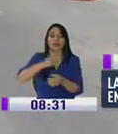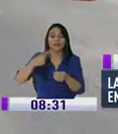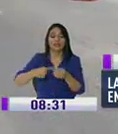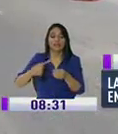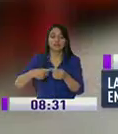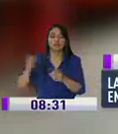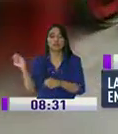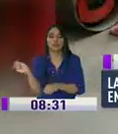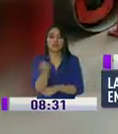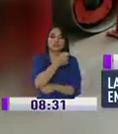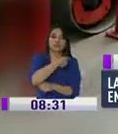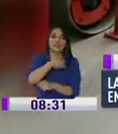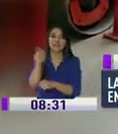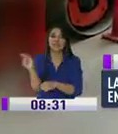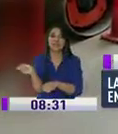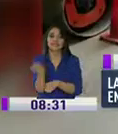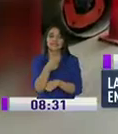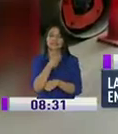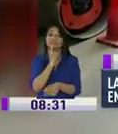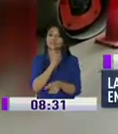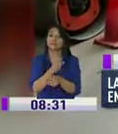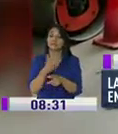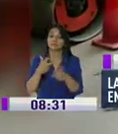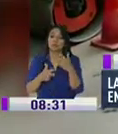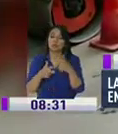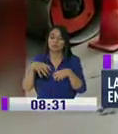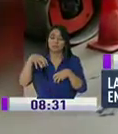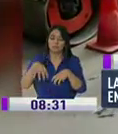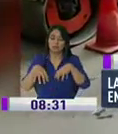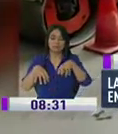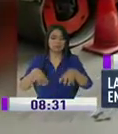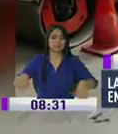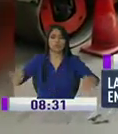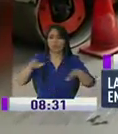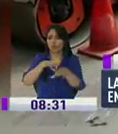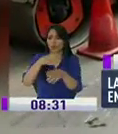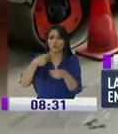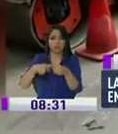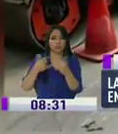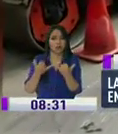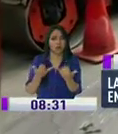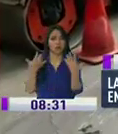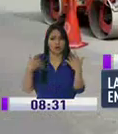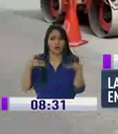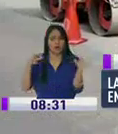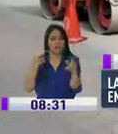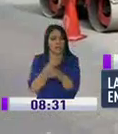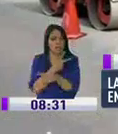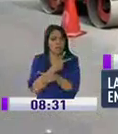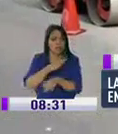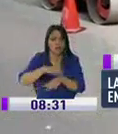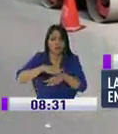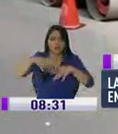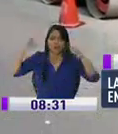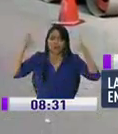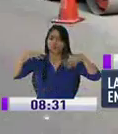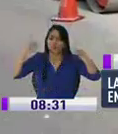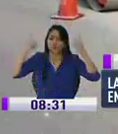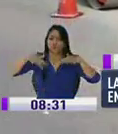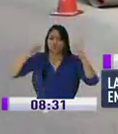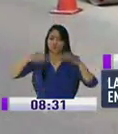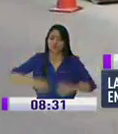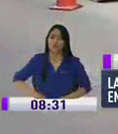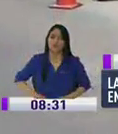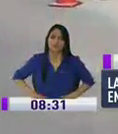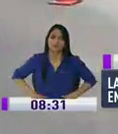lado, ¿no? Al norte de Quito, sí. Realmente el problema de los baches está en toda la ciudad en este momento. Yo me imagino que debe ser también debido a la época invernal